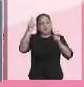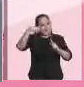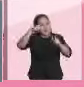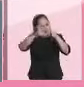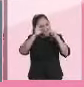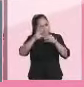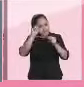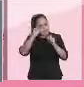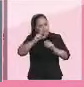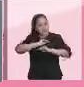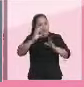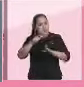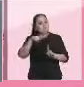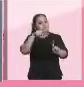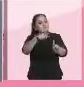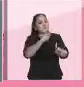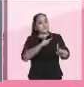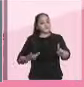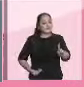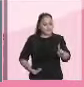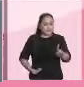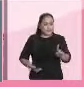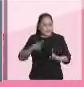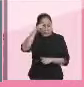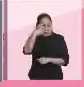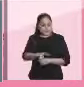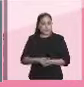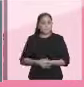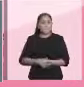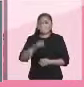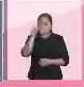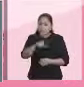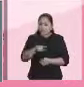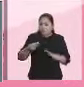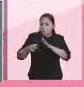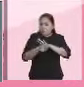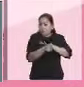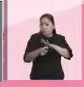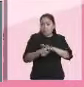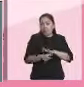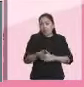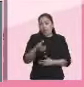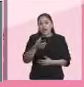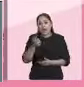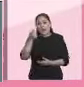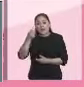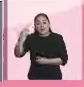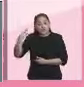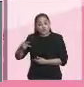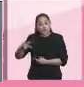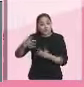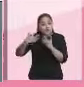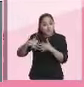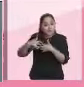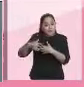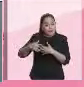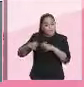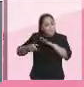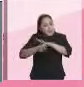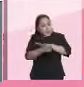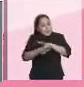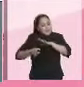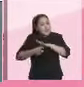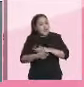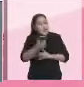el presidente de los moches que entregaron, de los sobornos de